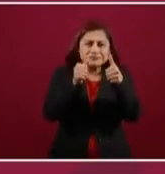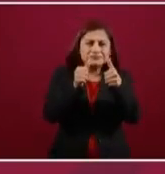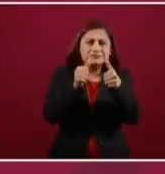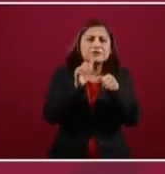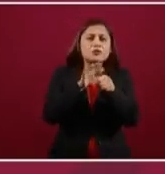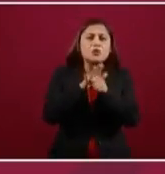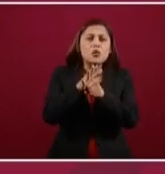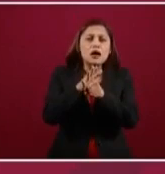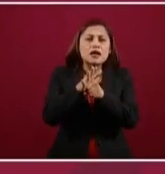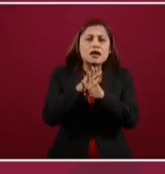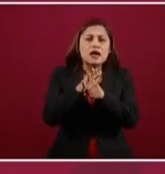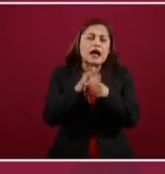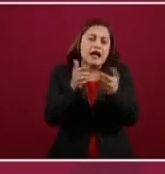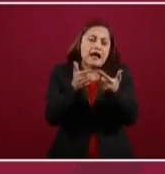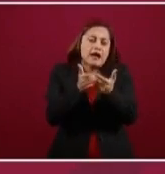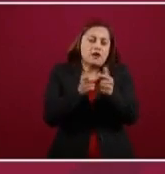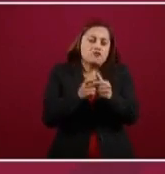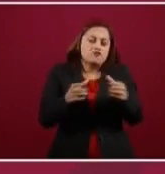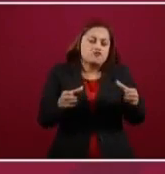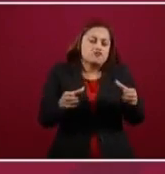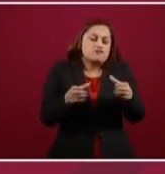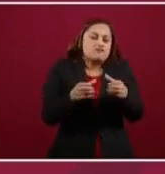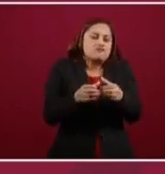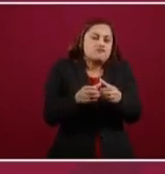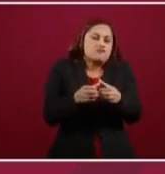la llamada sociedad política,